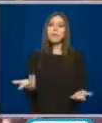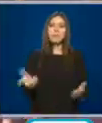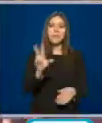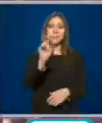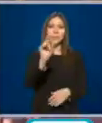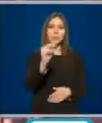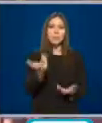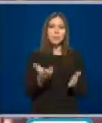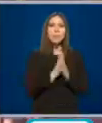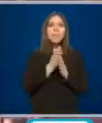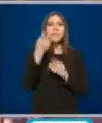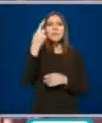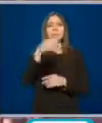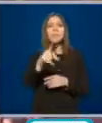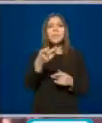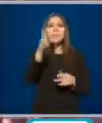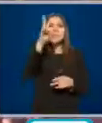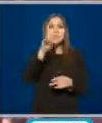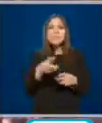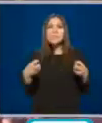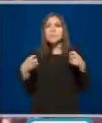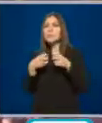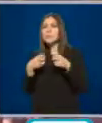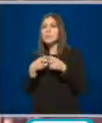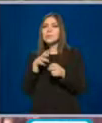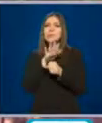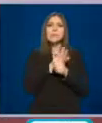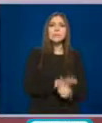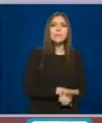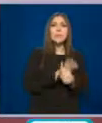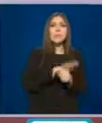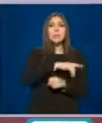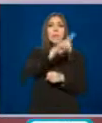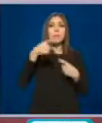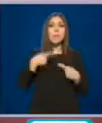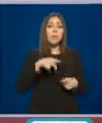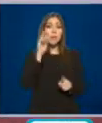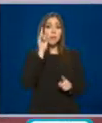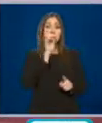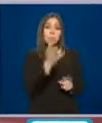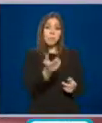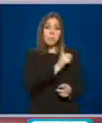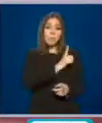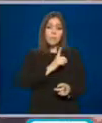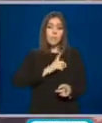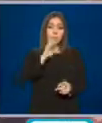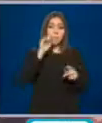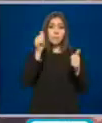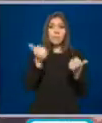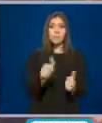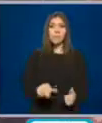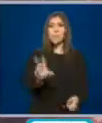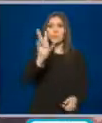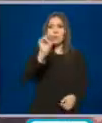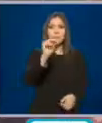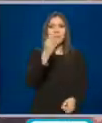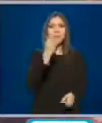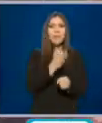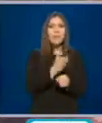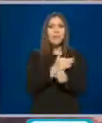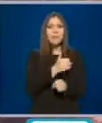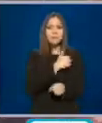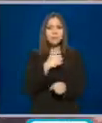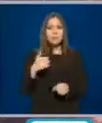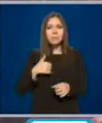es una angustia. Una presión. Una presión Presión social de social, que tienes que sí. estar hermosa. A ver, momento, estamos amamantando, comamos